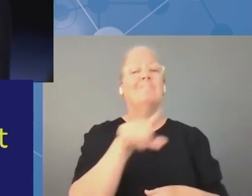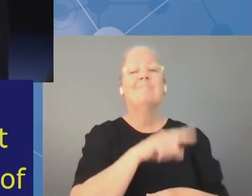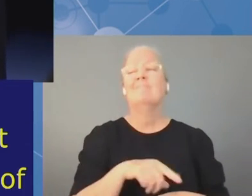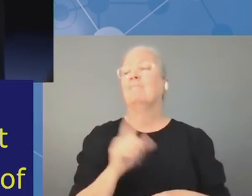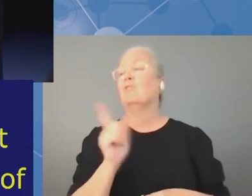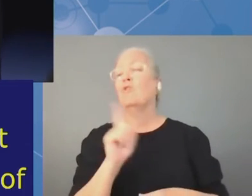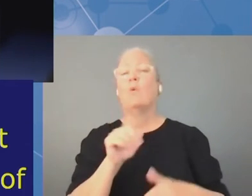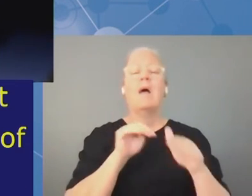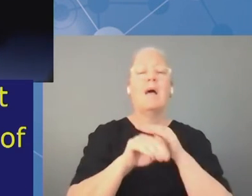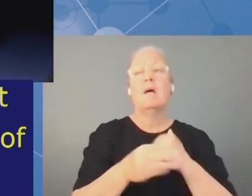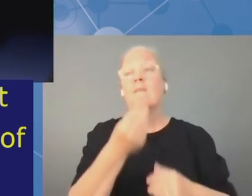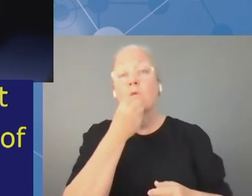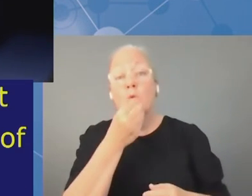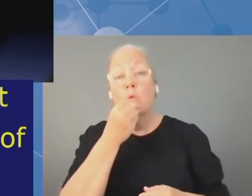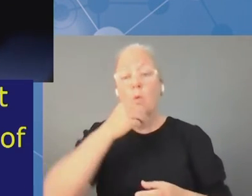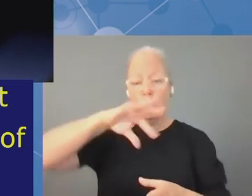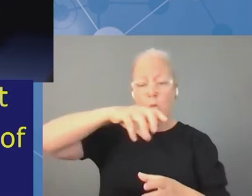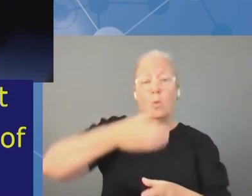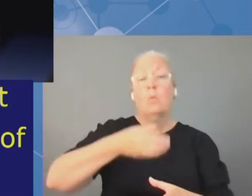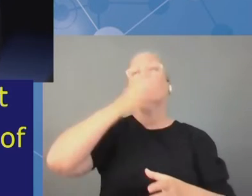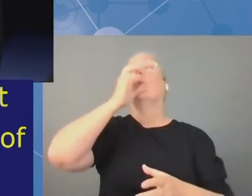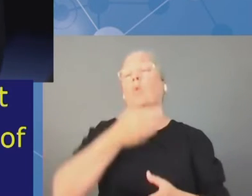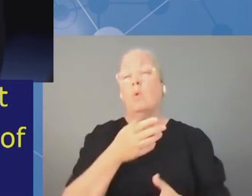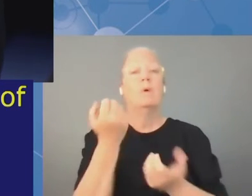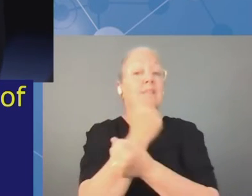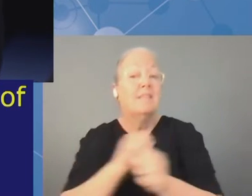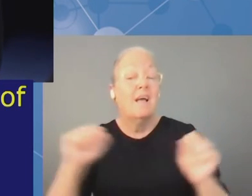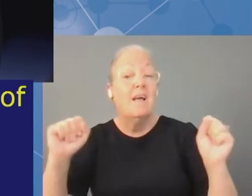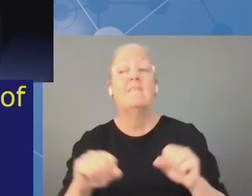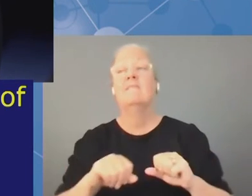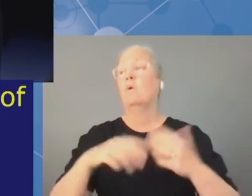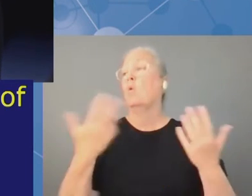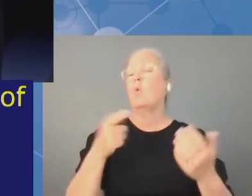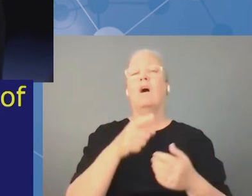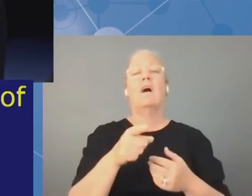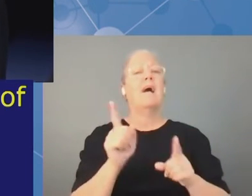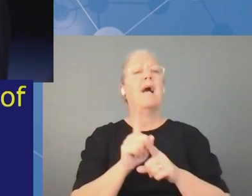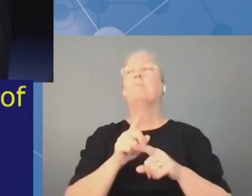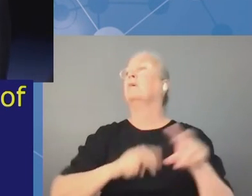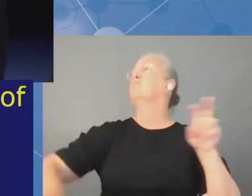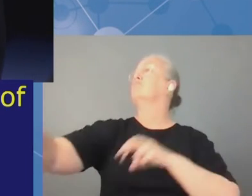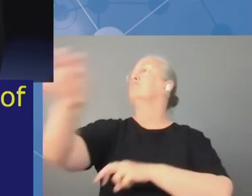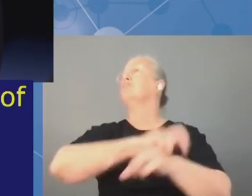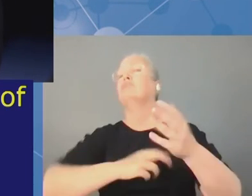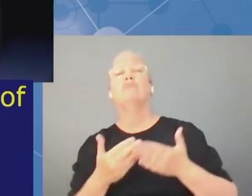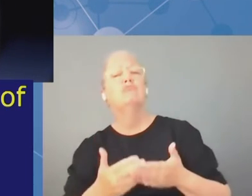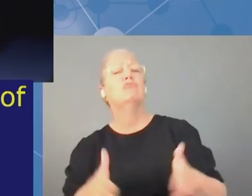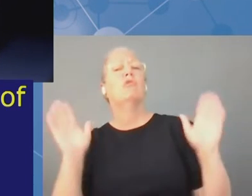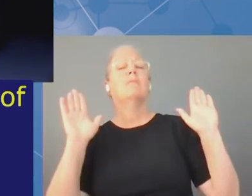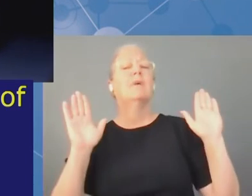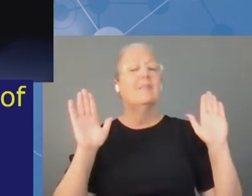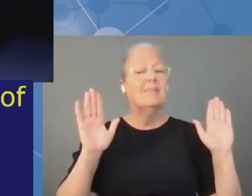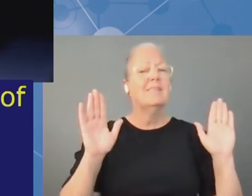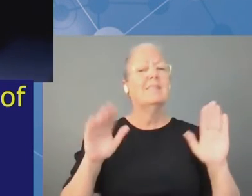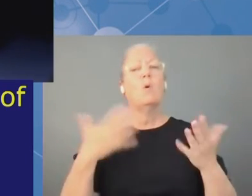Los jóvenes que no tienen el acceso a la libertad de viajar por todo el mundo. Hay que pensar en todos